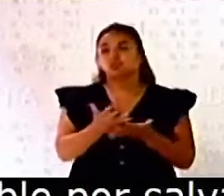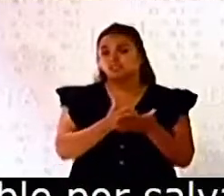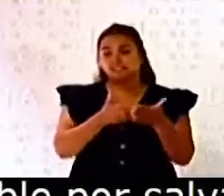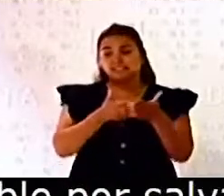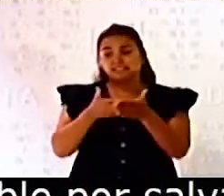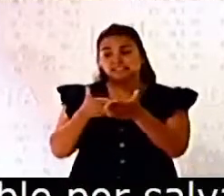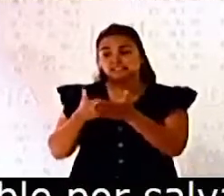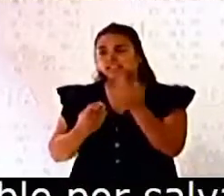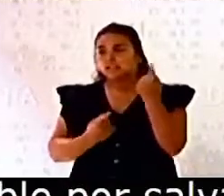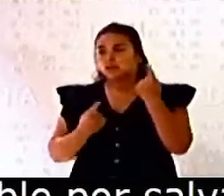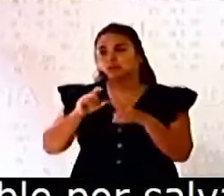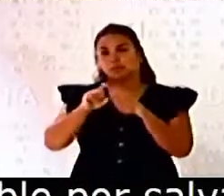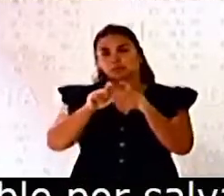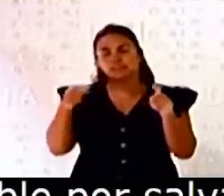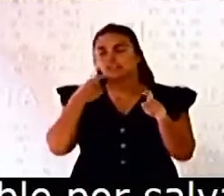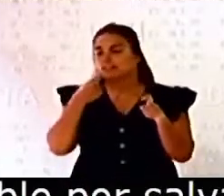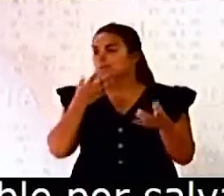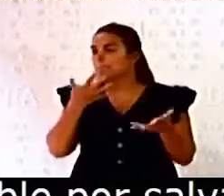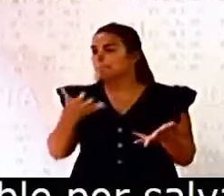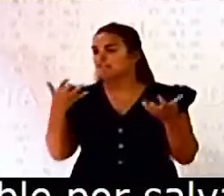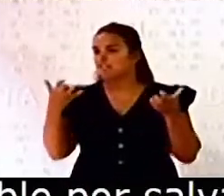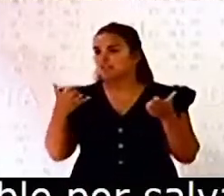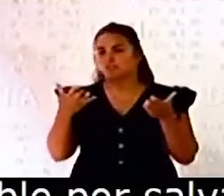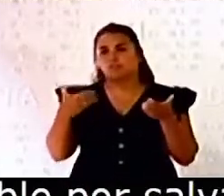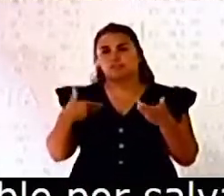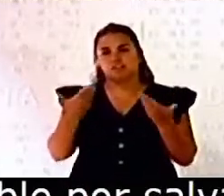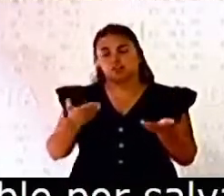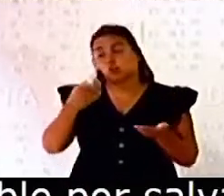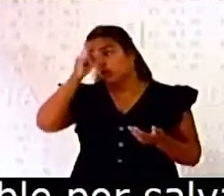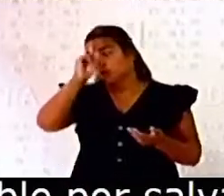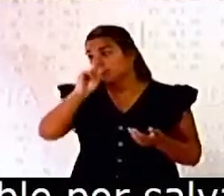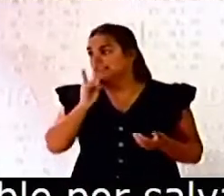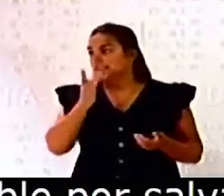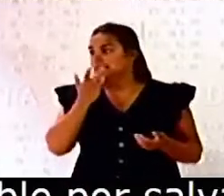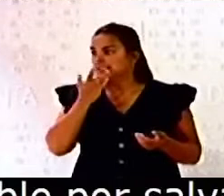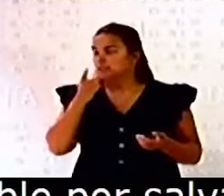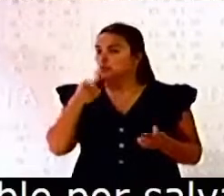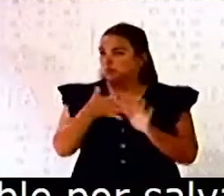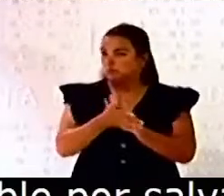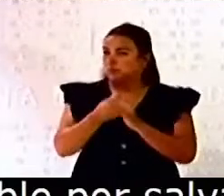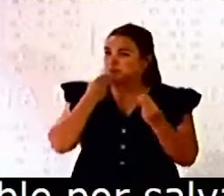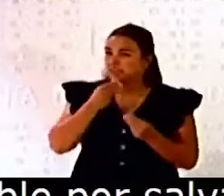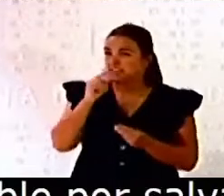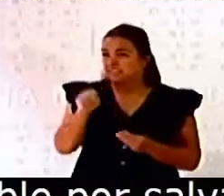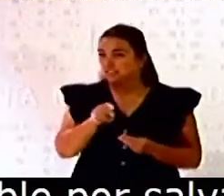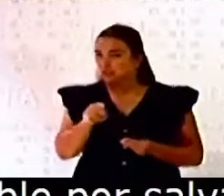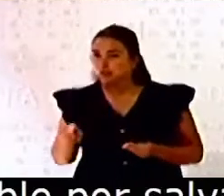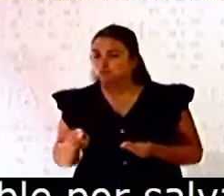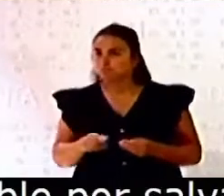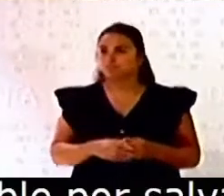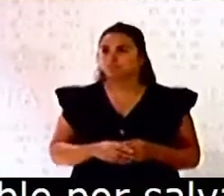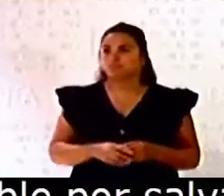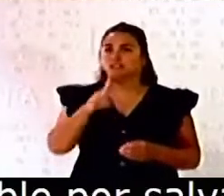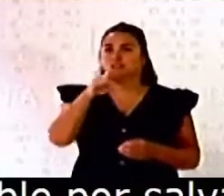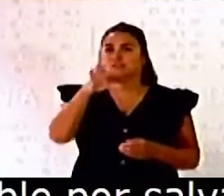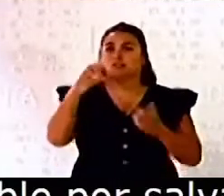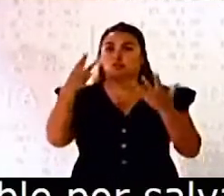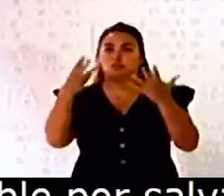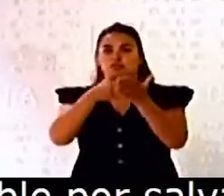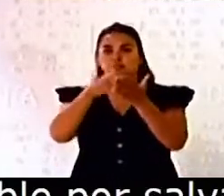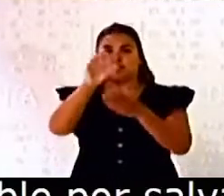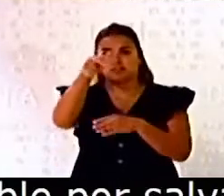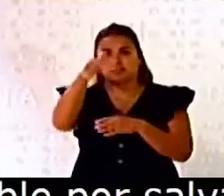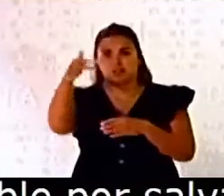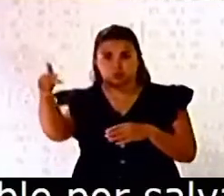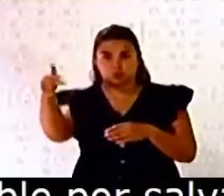que algunas empresas sean beneficiarios de esta ayuda. No sé si ahora pude explicarlo de mejor manera. 108 millones de euros